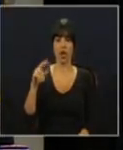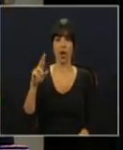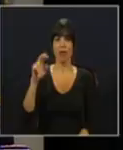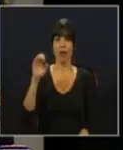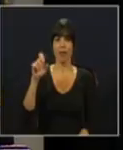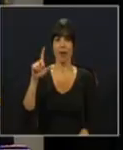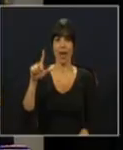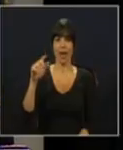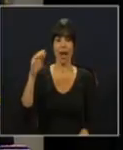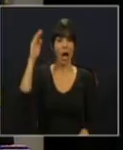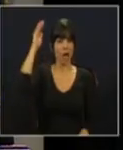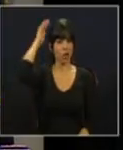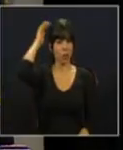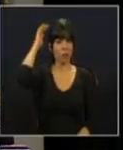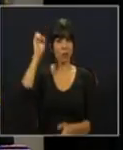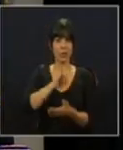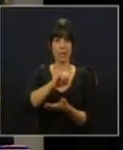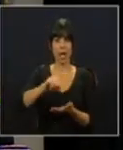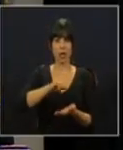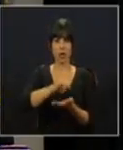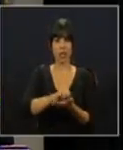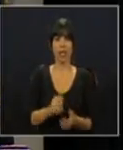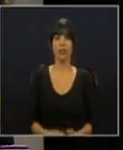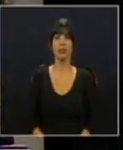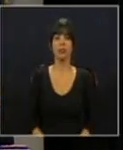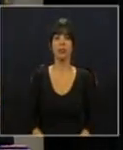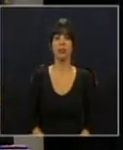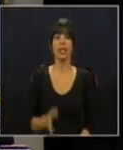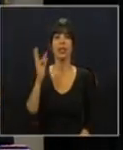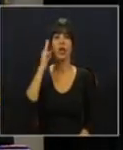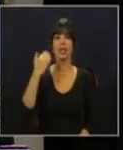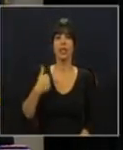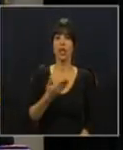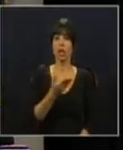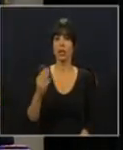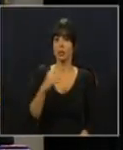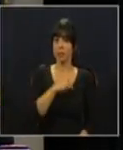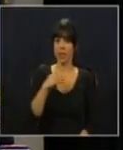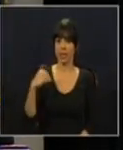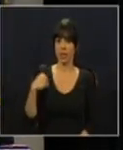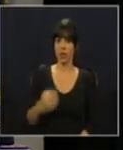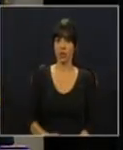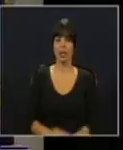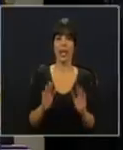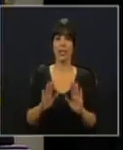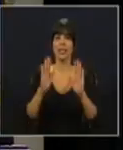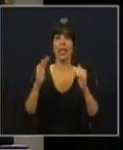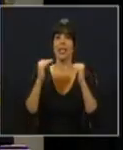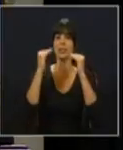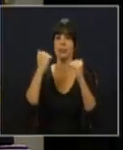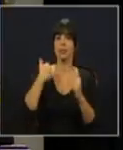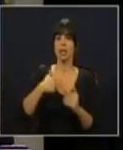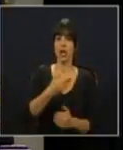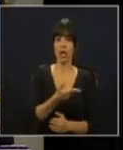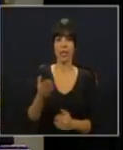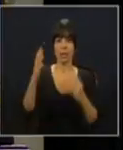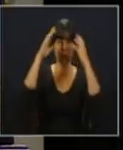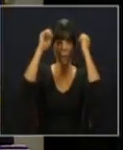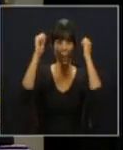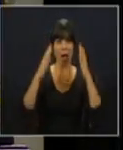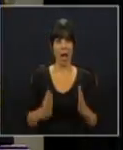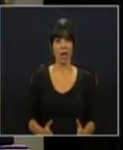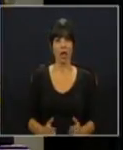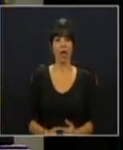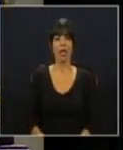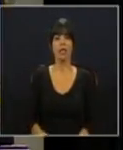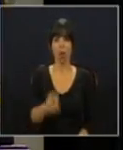Quirós, arzobispo de San José, señoras y señores ministros, excelentísimos señores embajadores y honorables